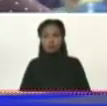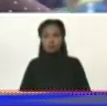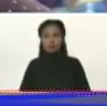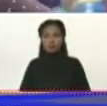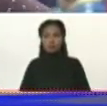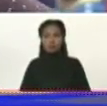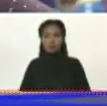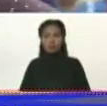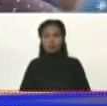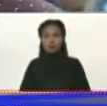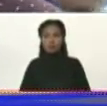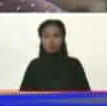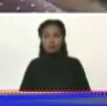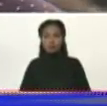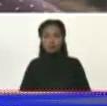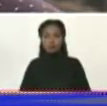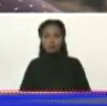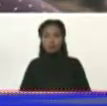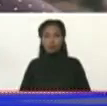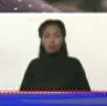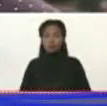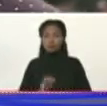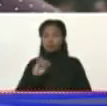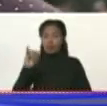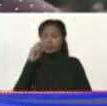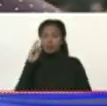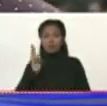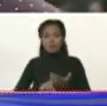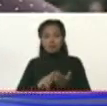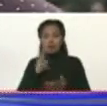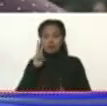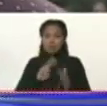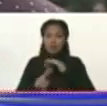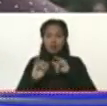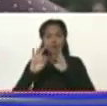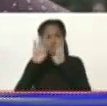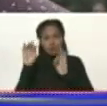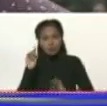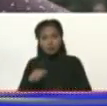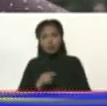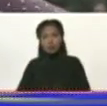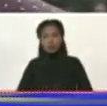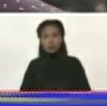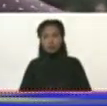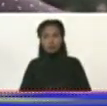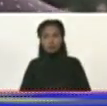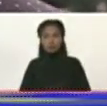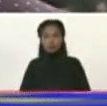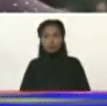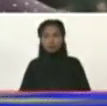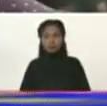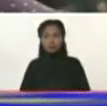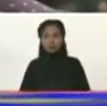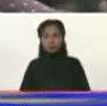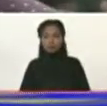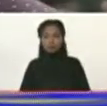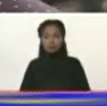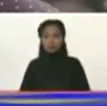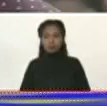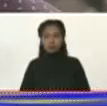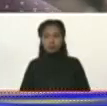soit une réalité. Para que esta realidad se visibilice. Et